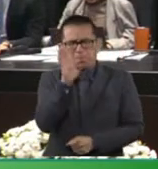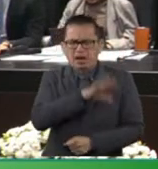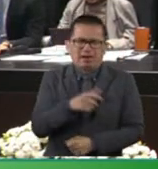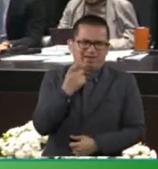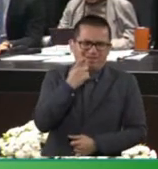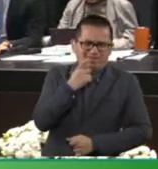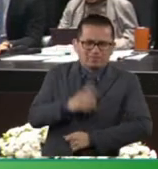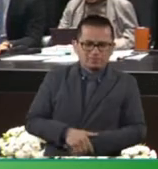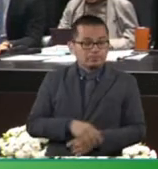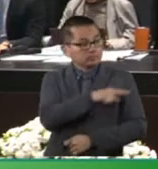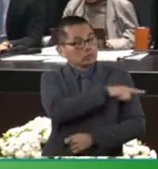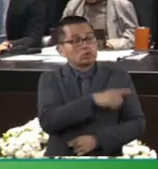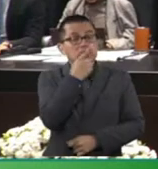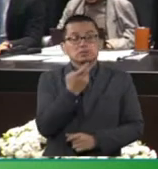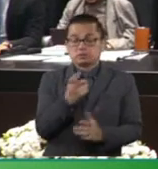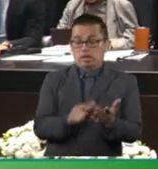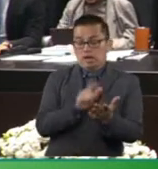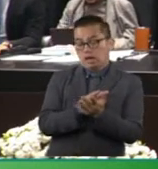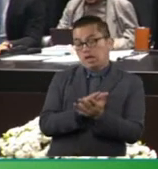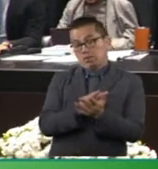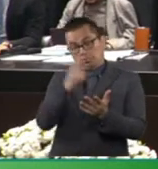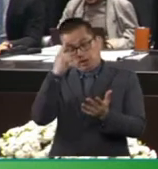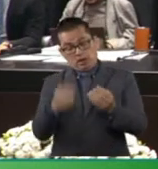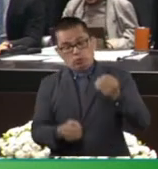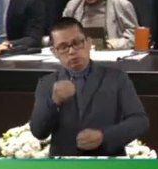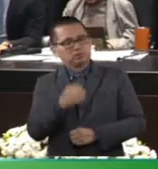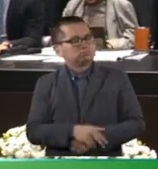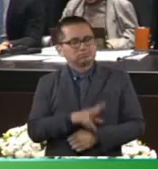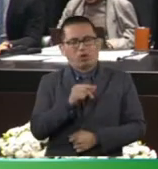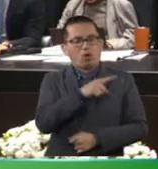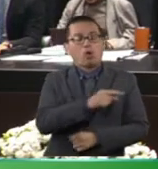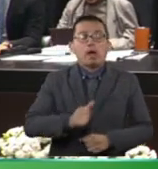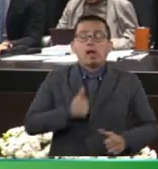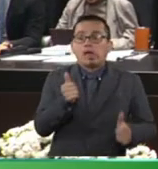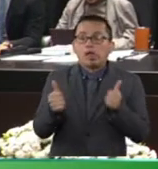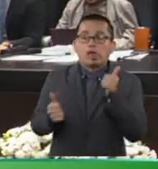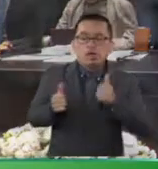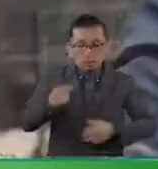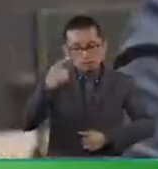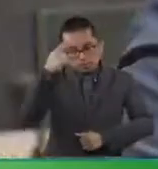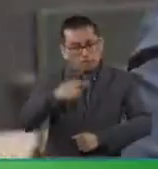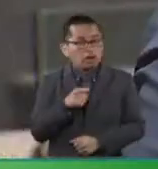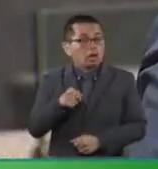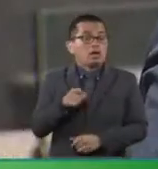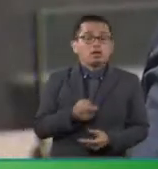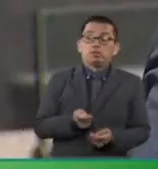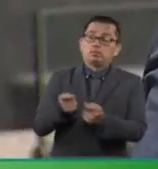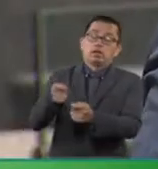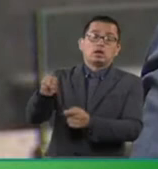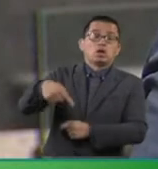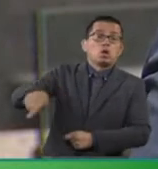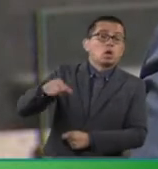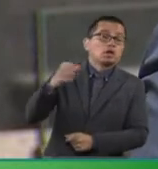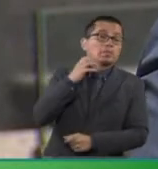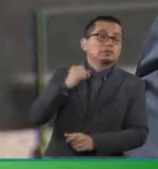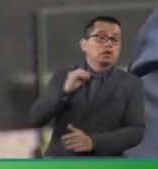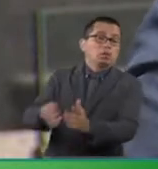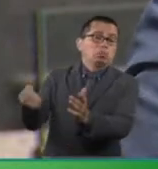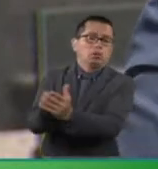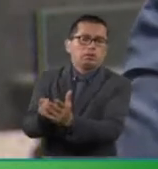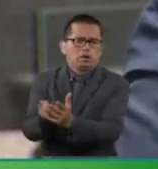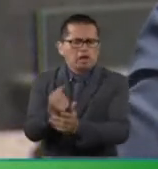es judicial aprovechan para meter a través del senado de la república Y ayer negarse a discutir en la comisión de